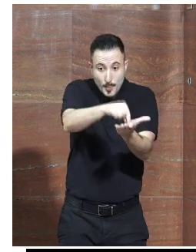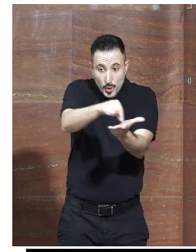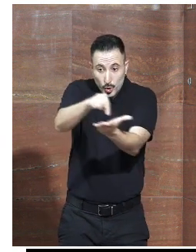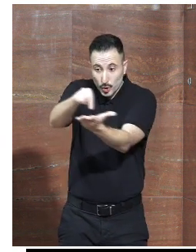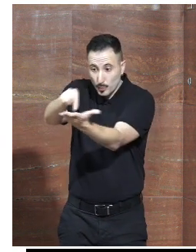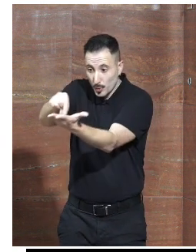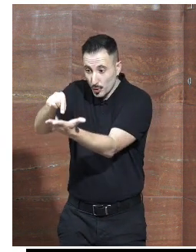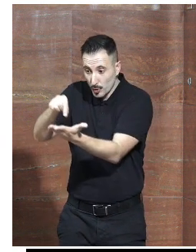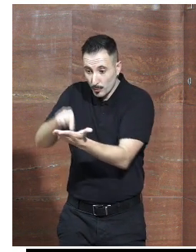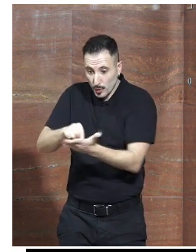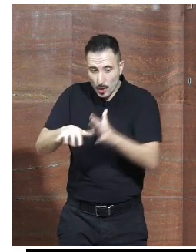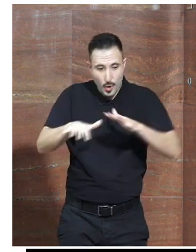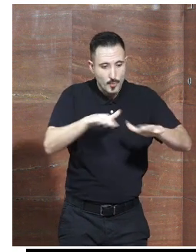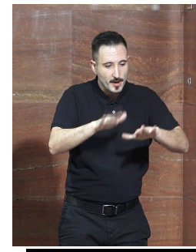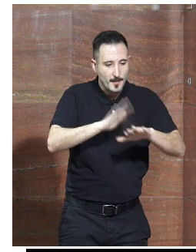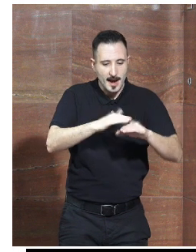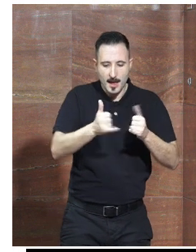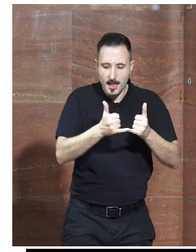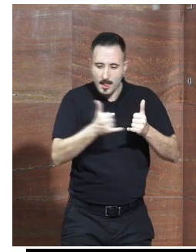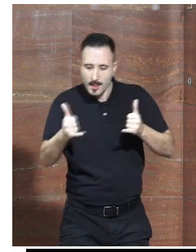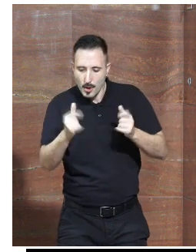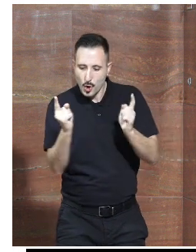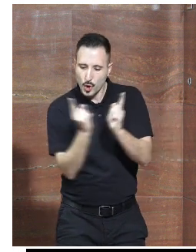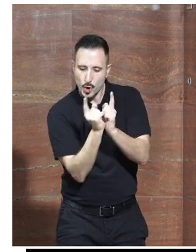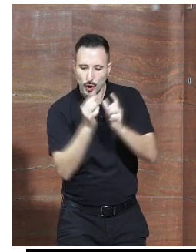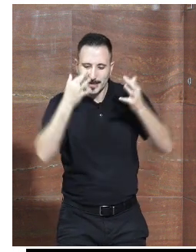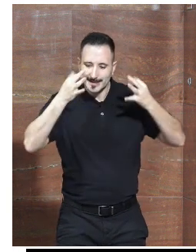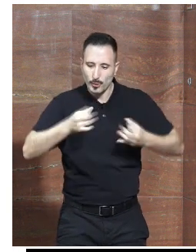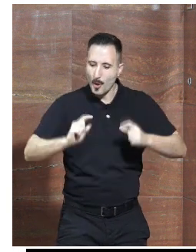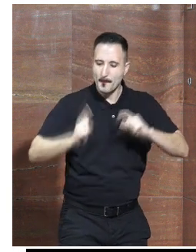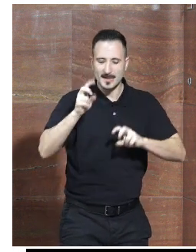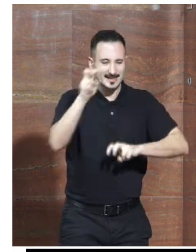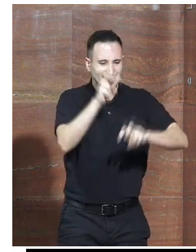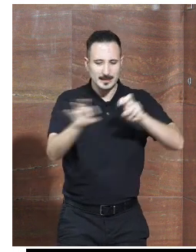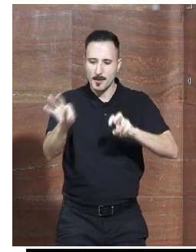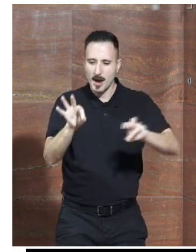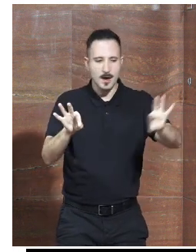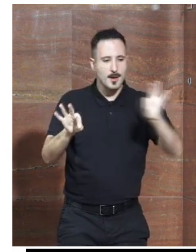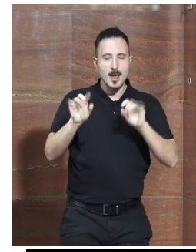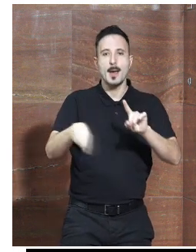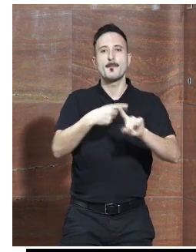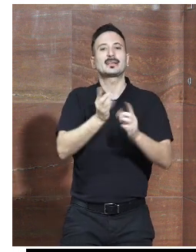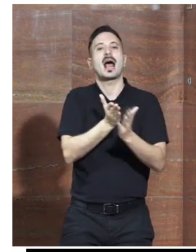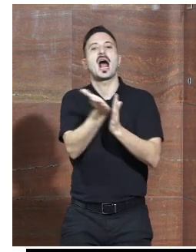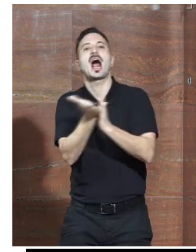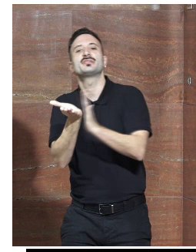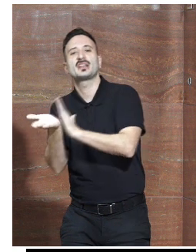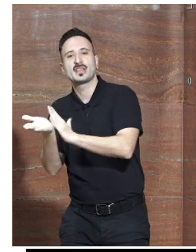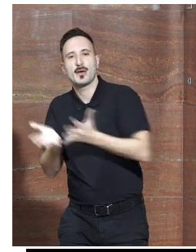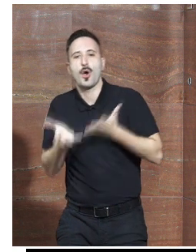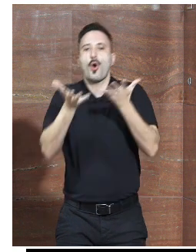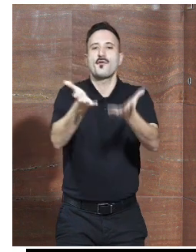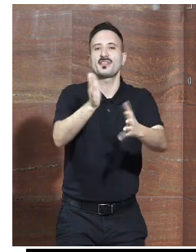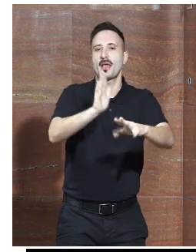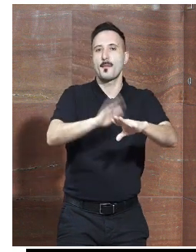de gran complejidad, buscar los caminos más cortos y más seguros, ¿no? Entonces, y siempre dar una alternativa distinta a lo que estamos